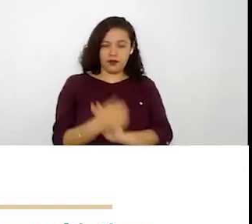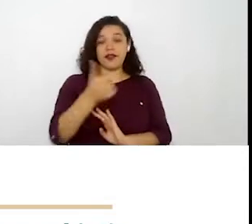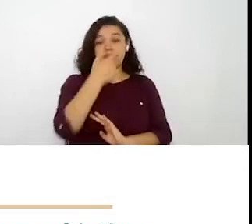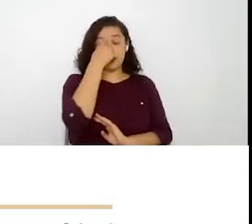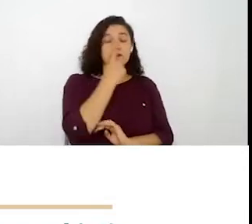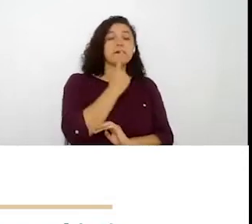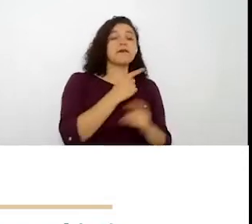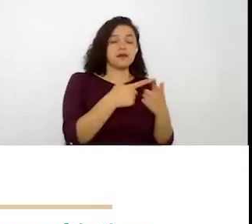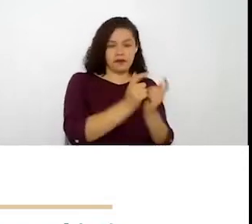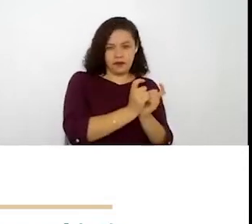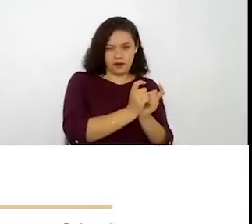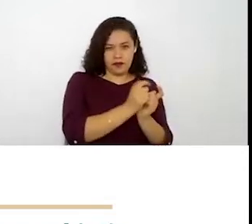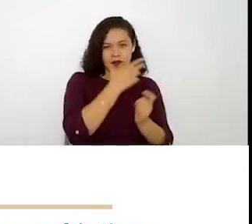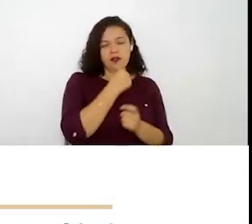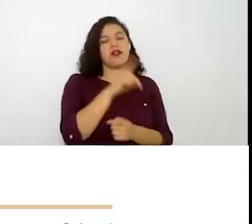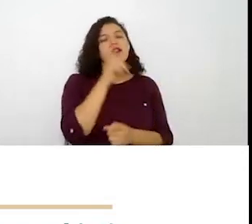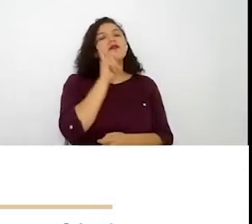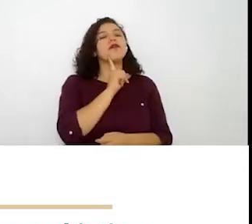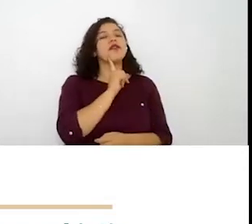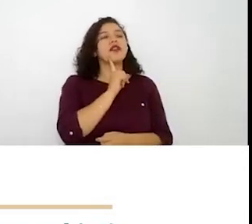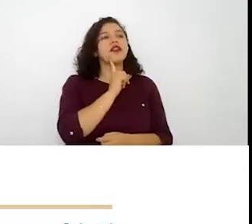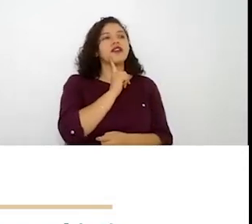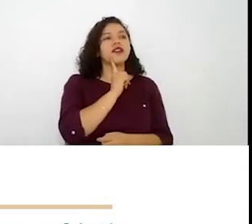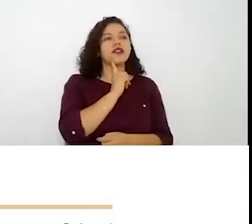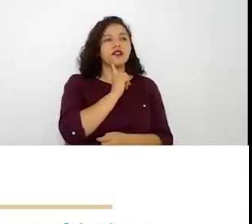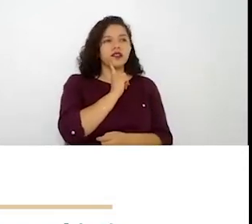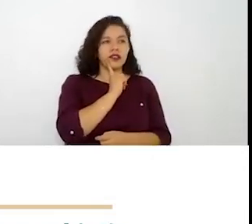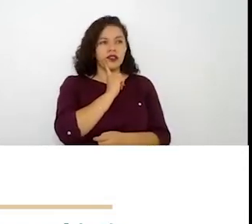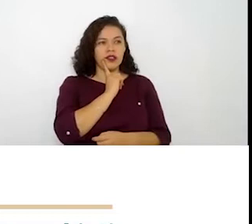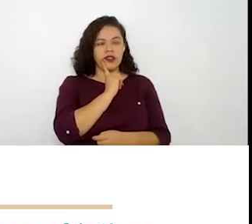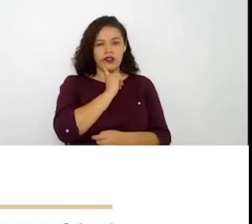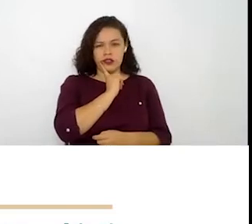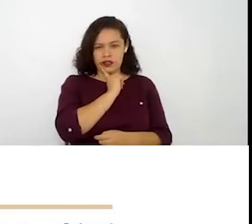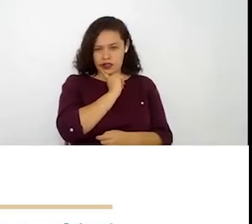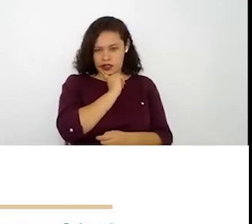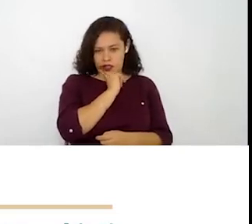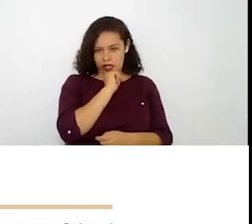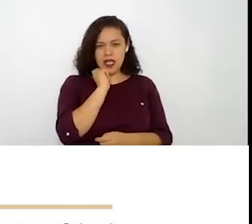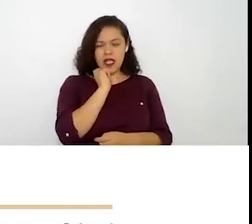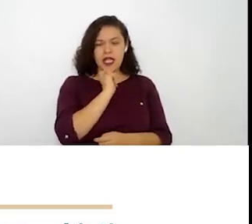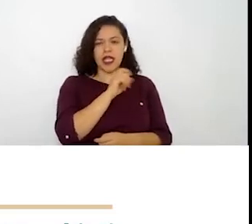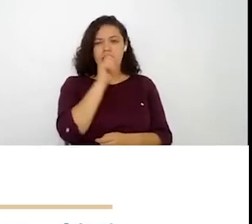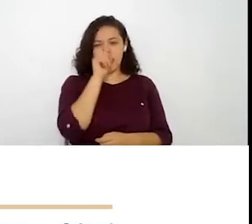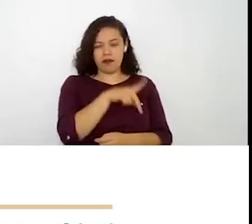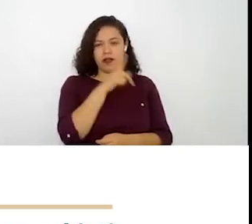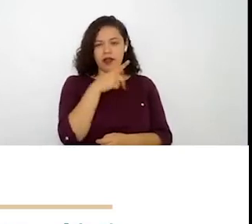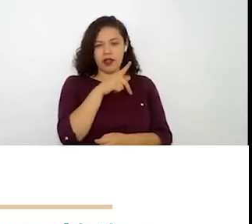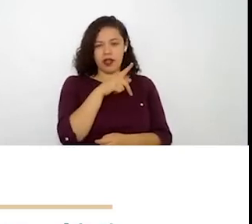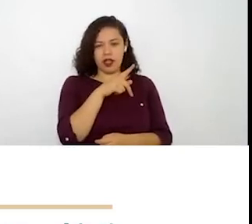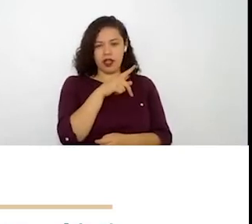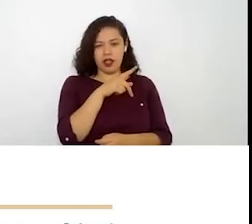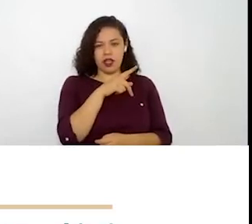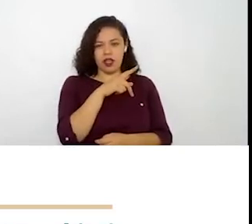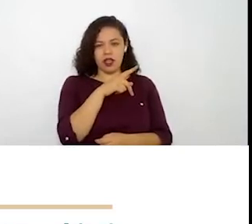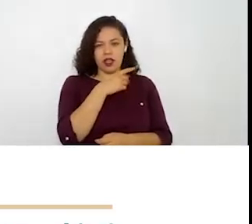que son hombres y mujeres también pero son como vemos como adolescentes no son